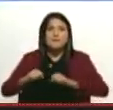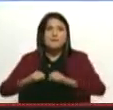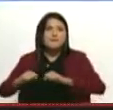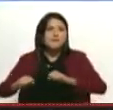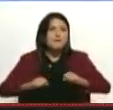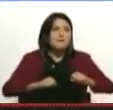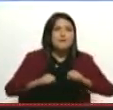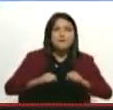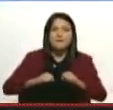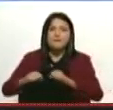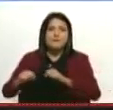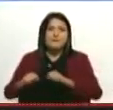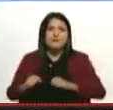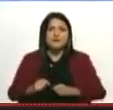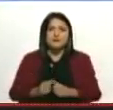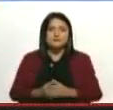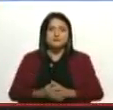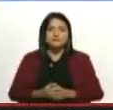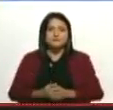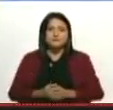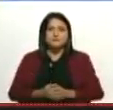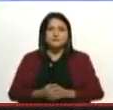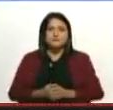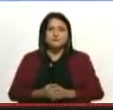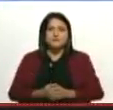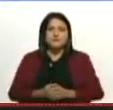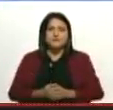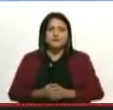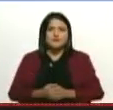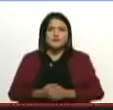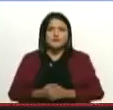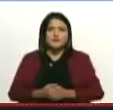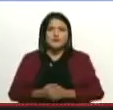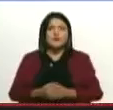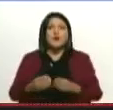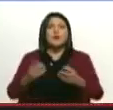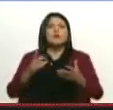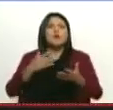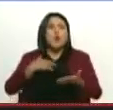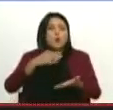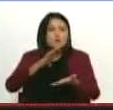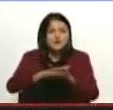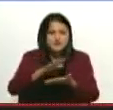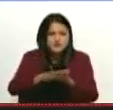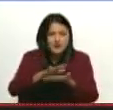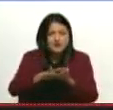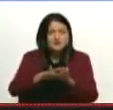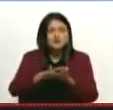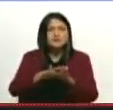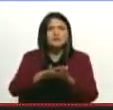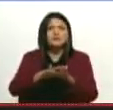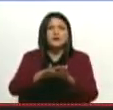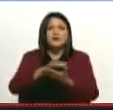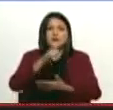y al mismo tiempo con paciencia y calma Sabiendo perfectamente